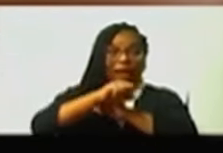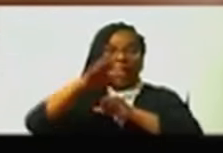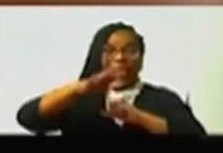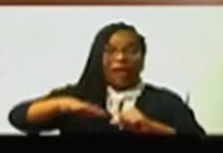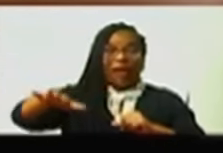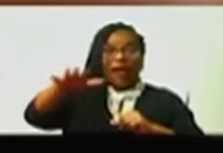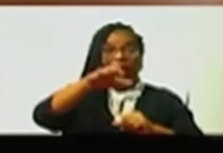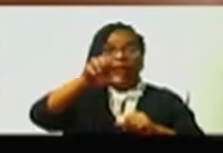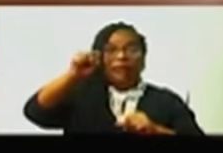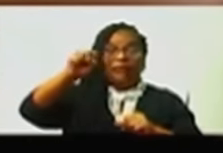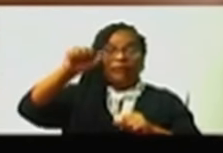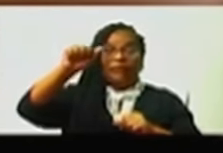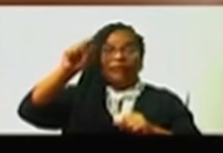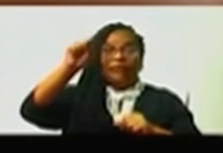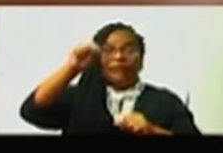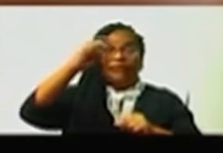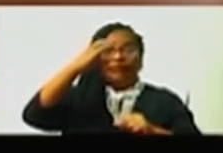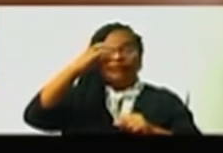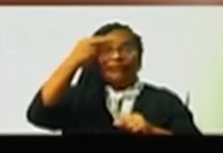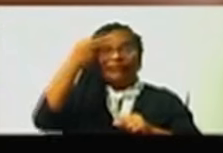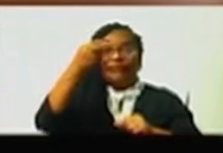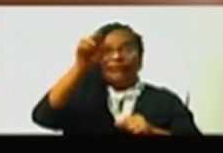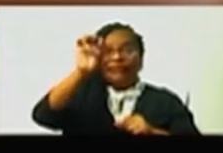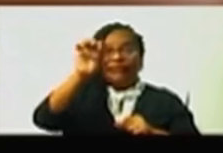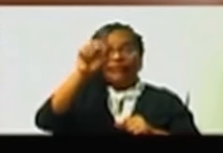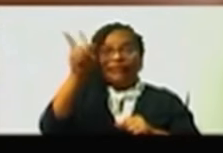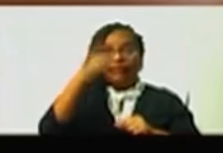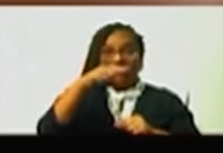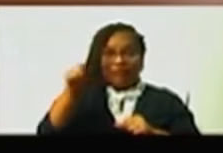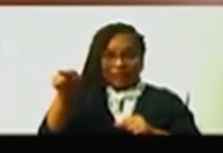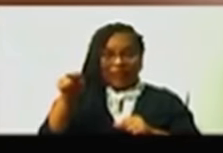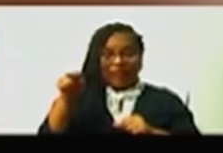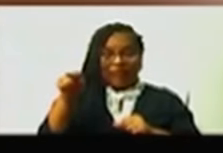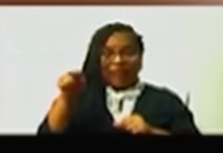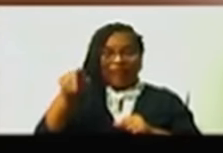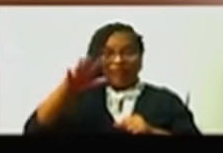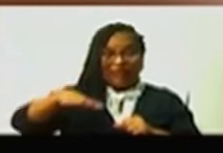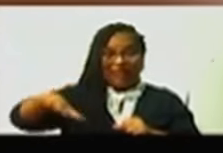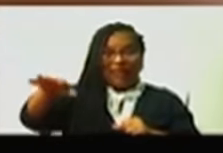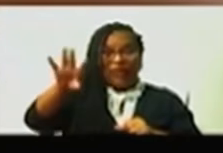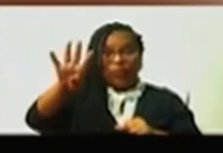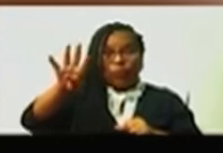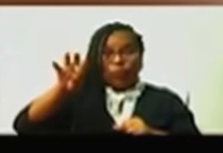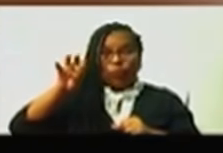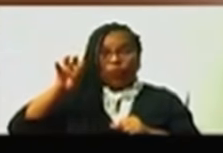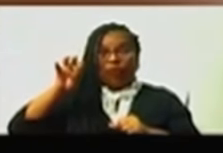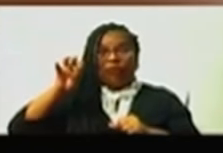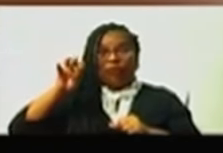más de 400.000 tareas anegadas o inundada de agua, donde también tenemos